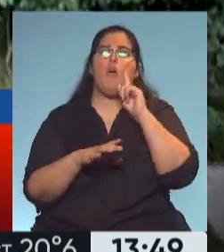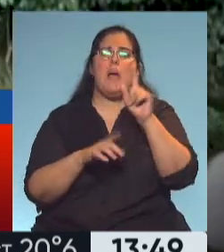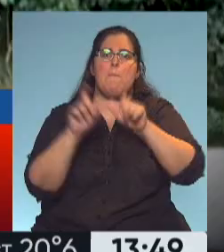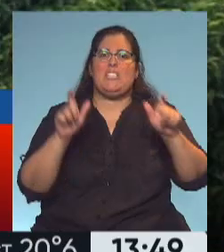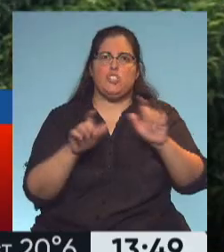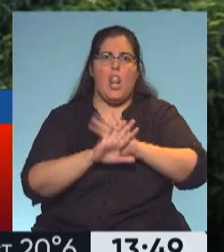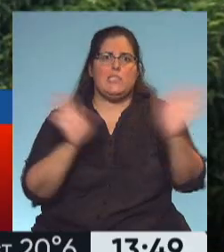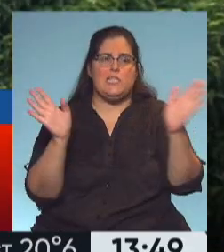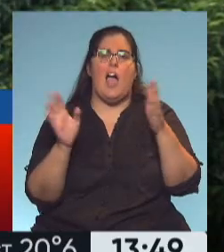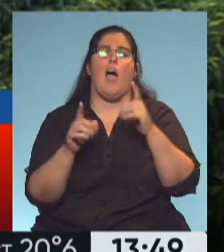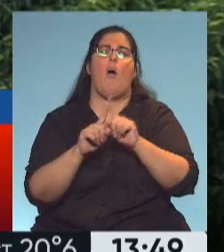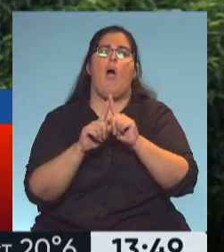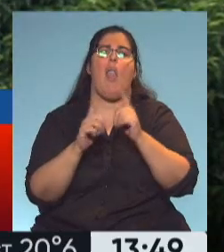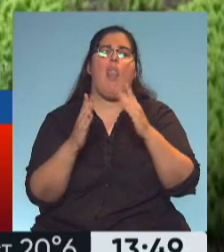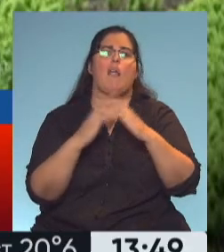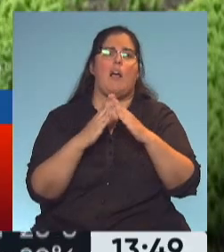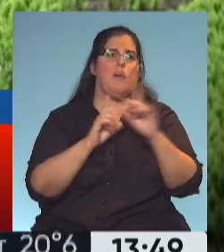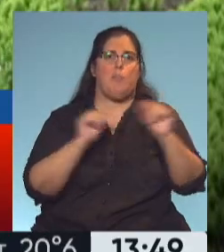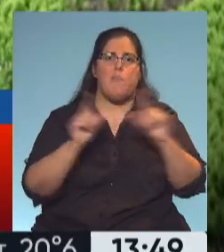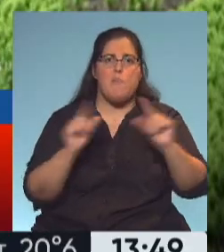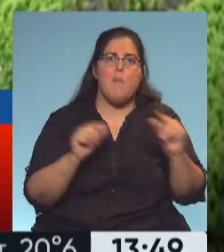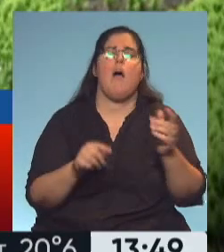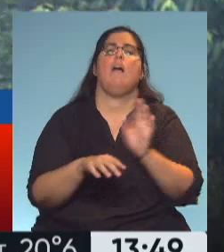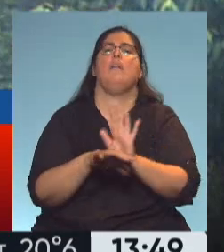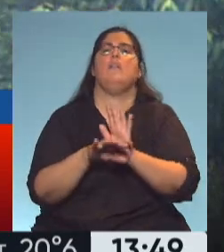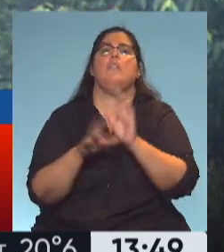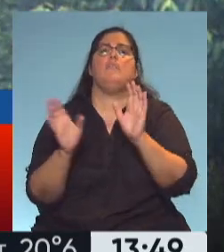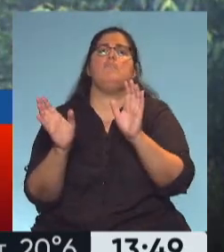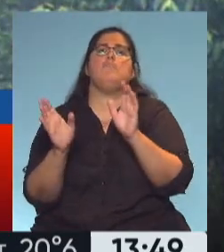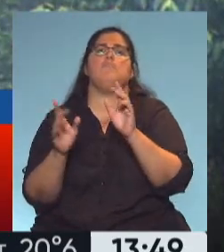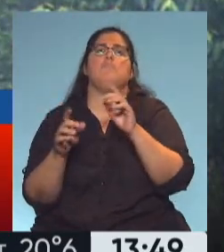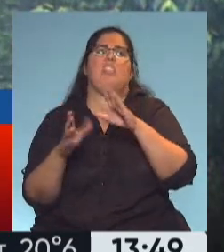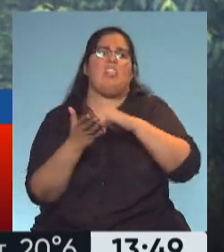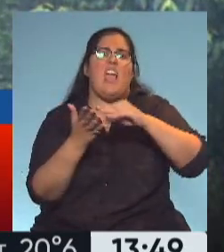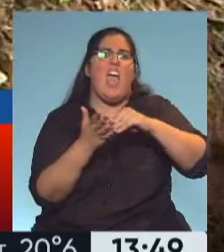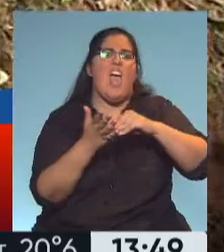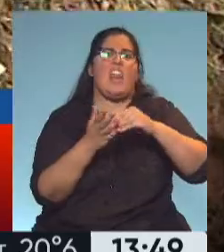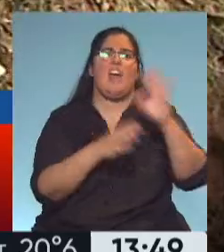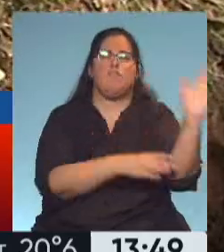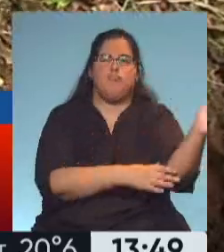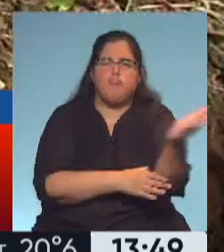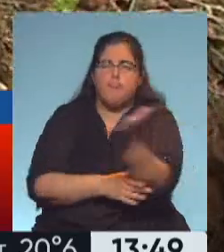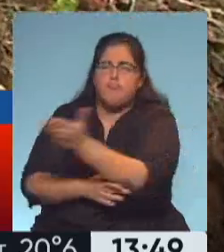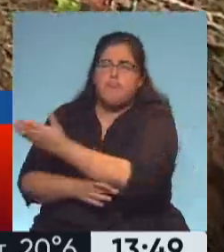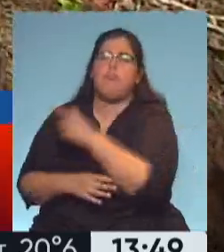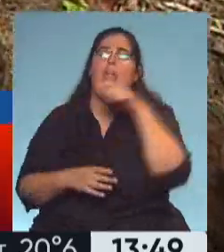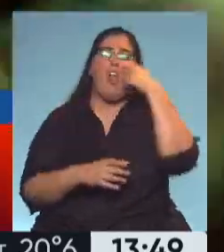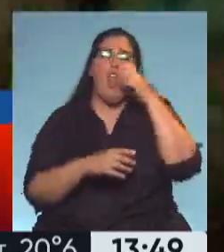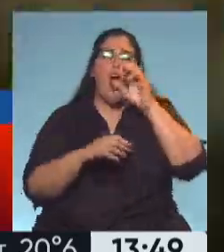fueron desplazadas ante el avance de los grupos paramilitares y el desmonte de las tierras para plantaciones ilegales de